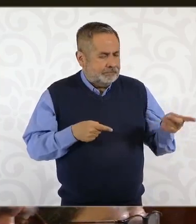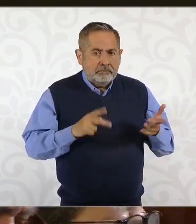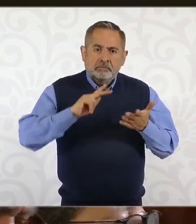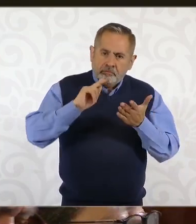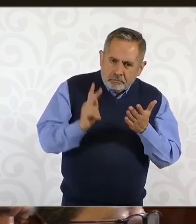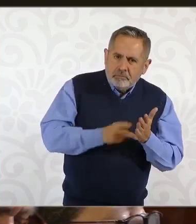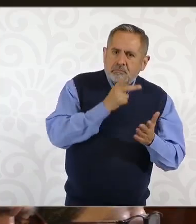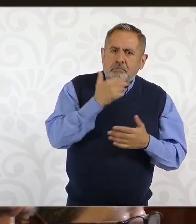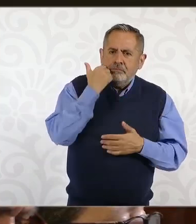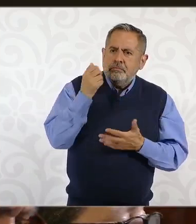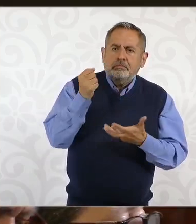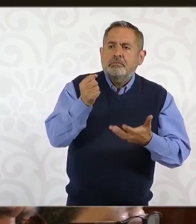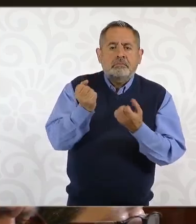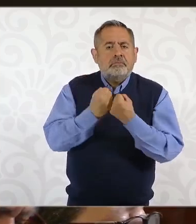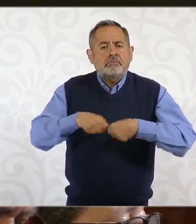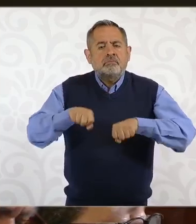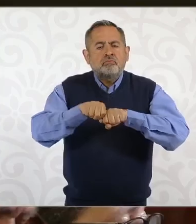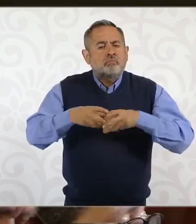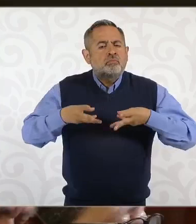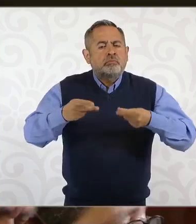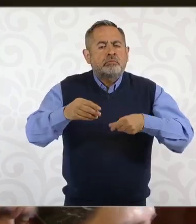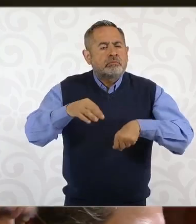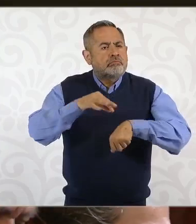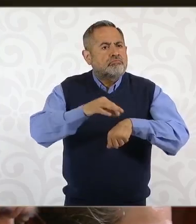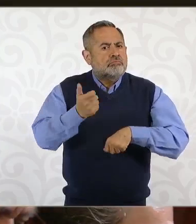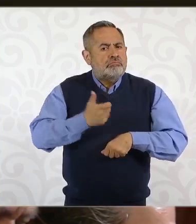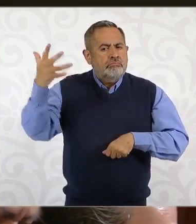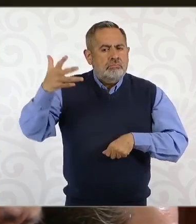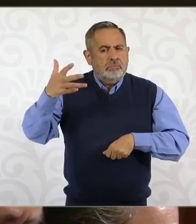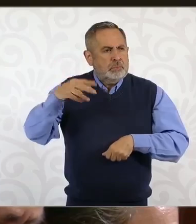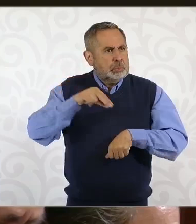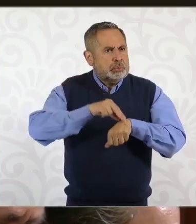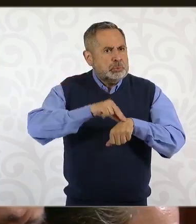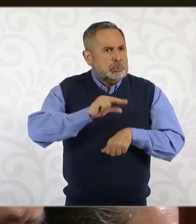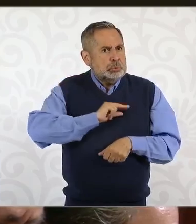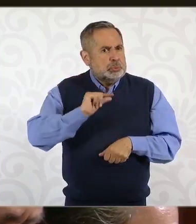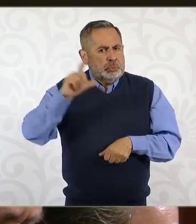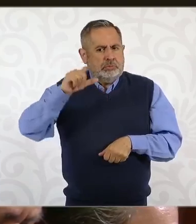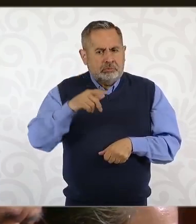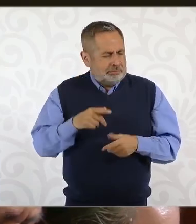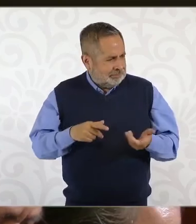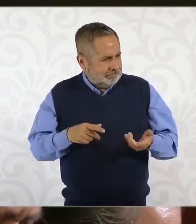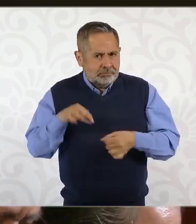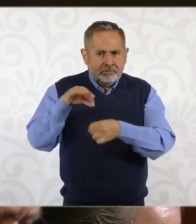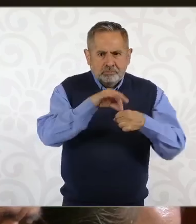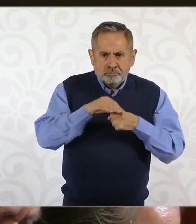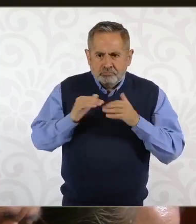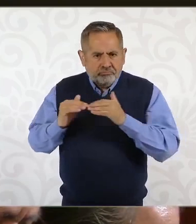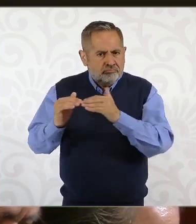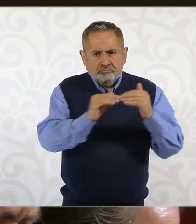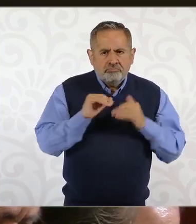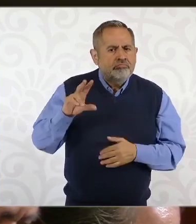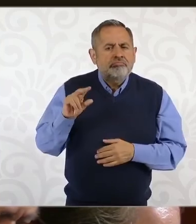reviven el tema de los seguros de gastos médicos mayores. De hecho, pues no fue una votación unánime. Lo